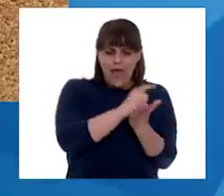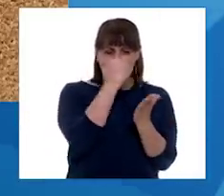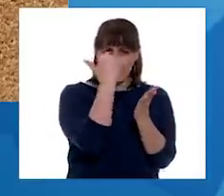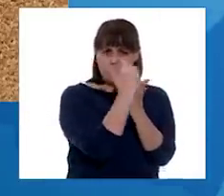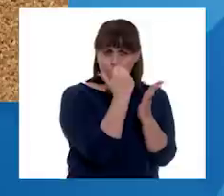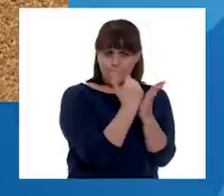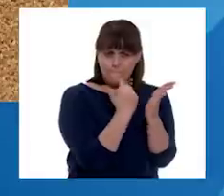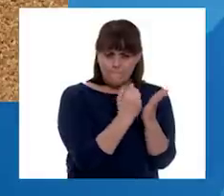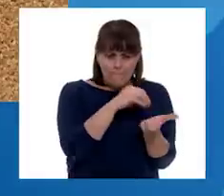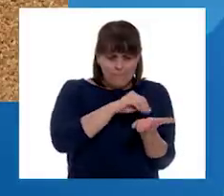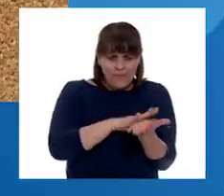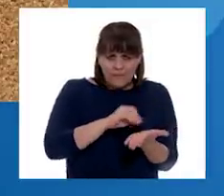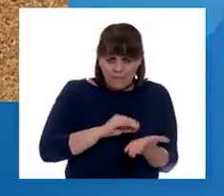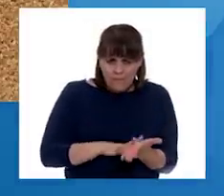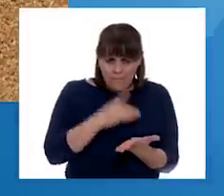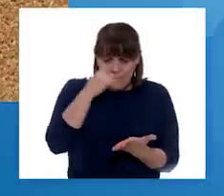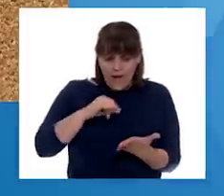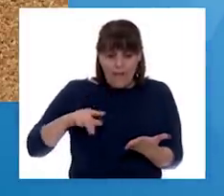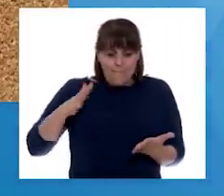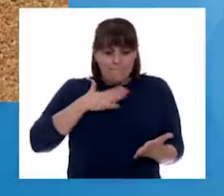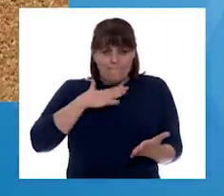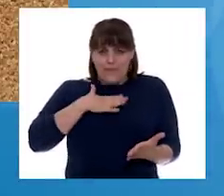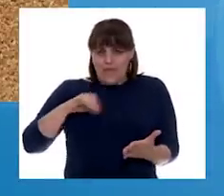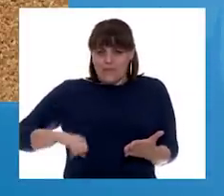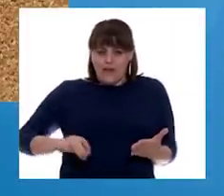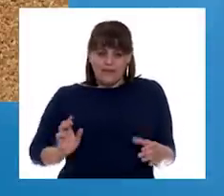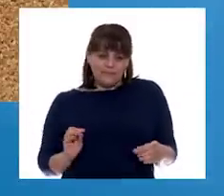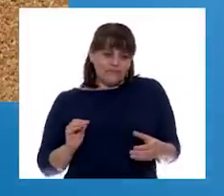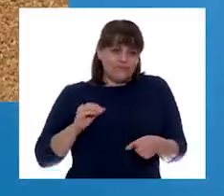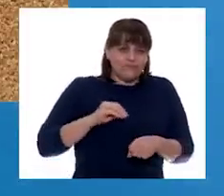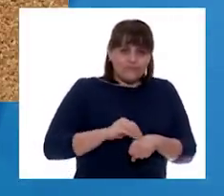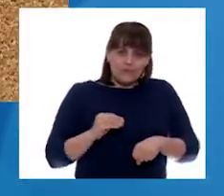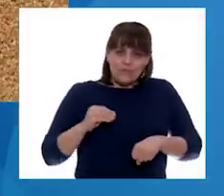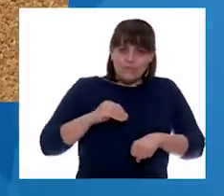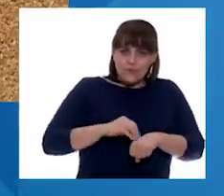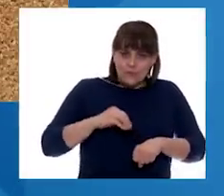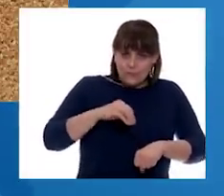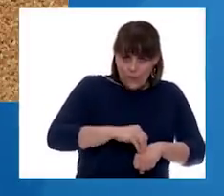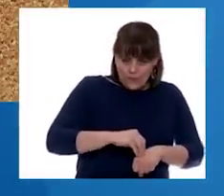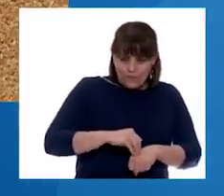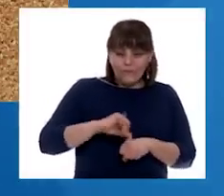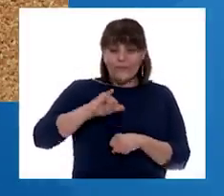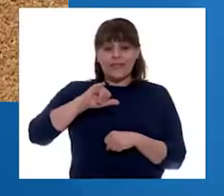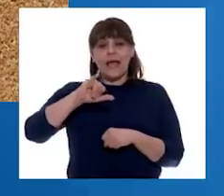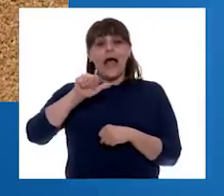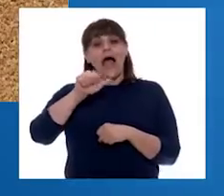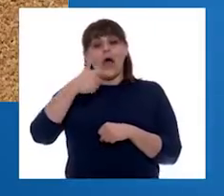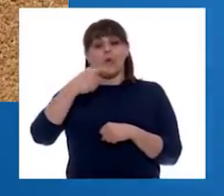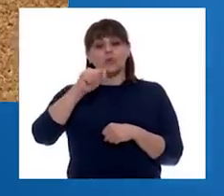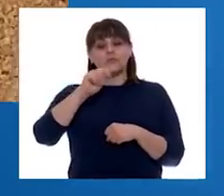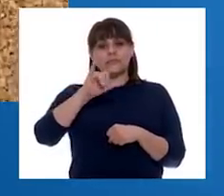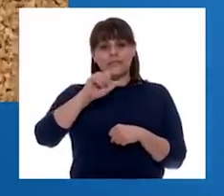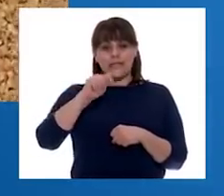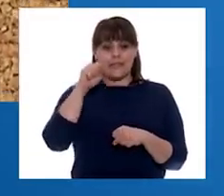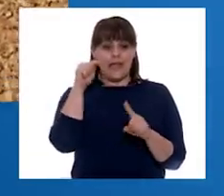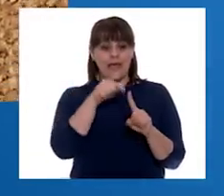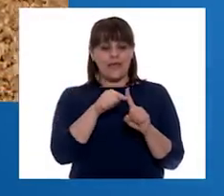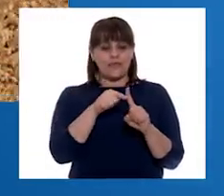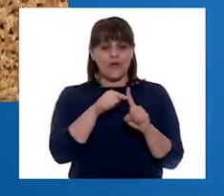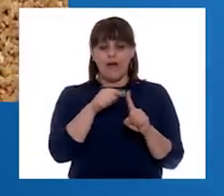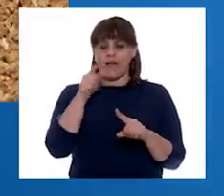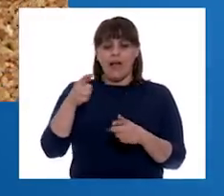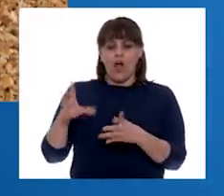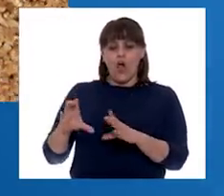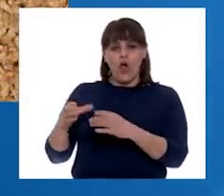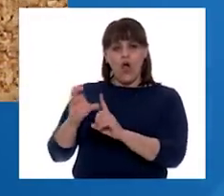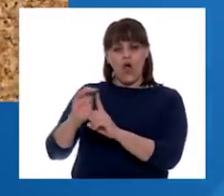sus intereses. Estos grupos, contrastantes entre sí, provocaron que Agustín I eliminara el Congreso permanentemente, desembocando